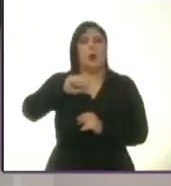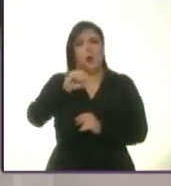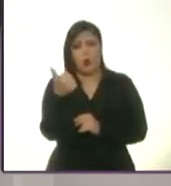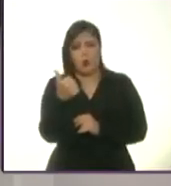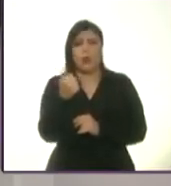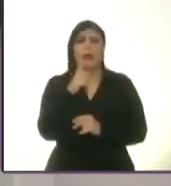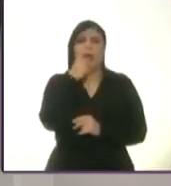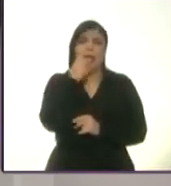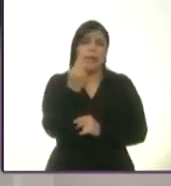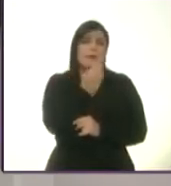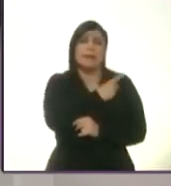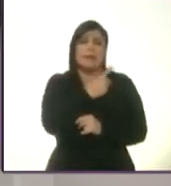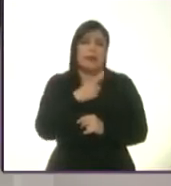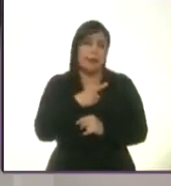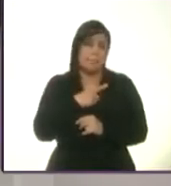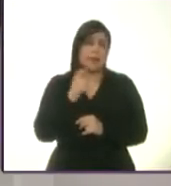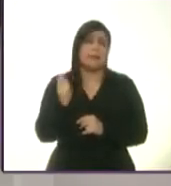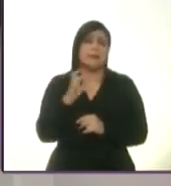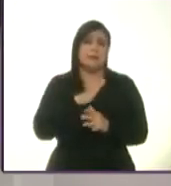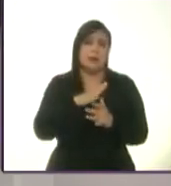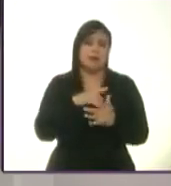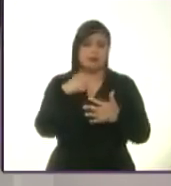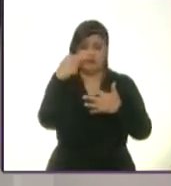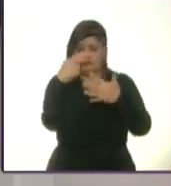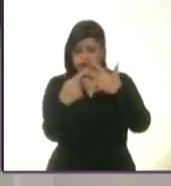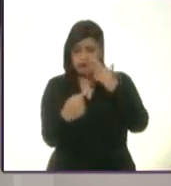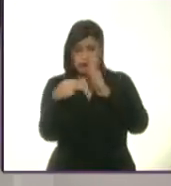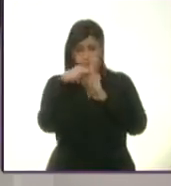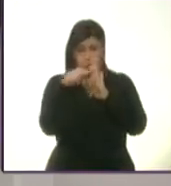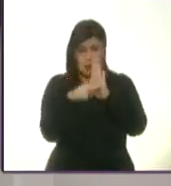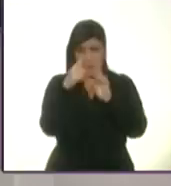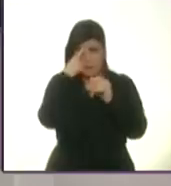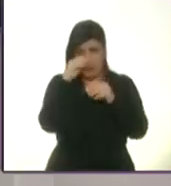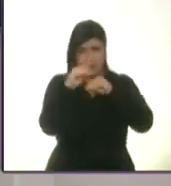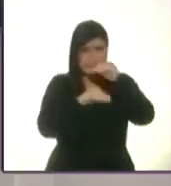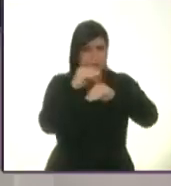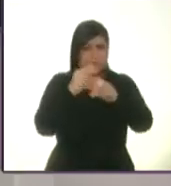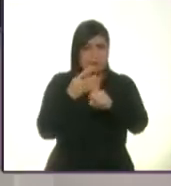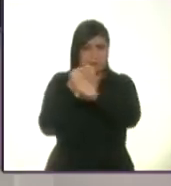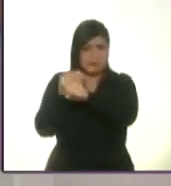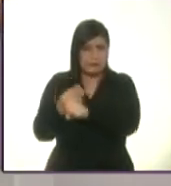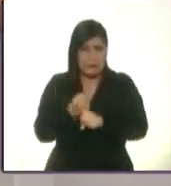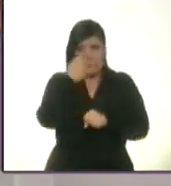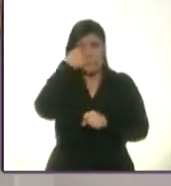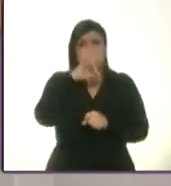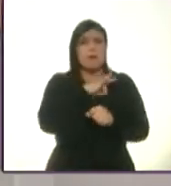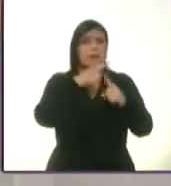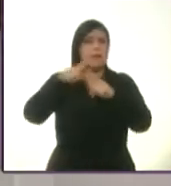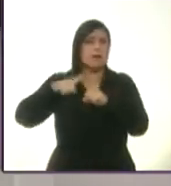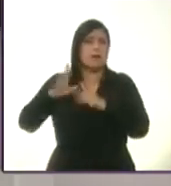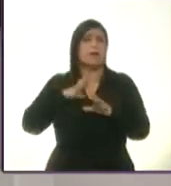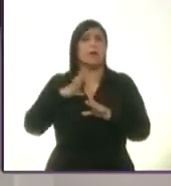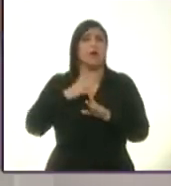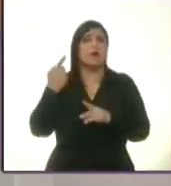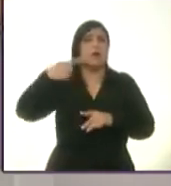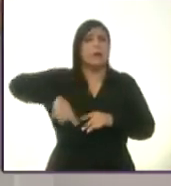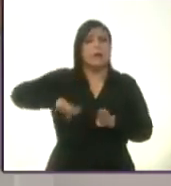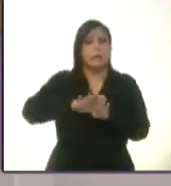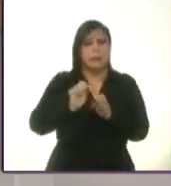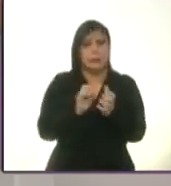deberán expedirse normas necesarias para la implementación de las disposiciones constitucionales